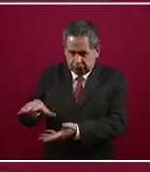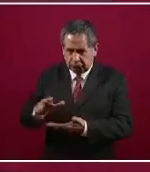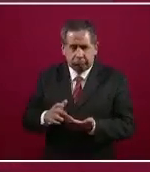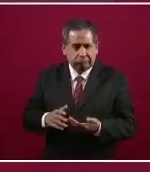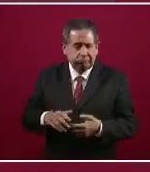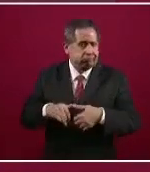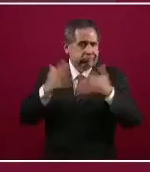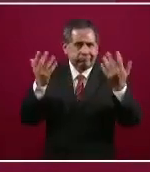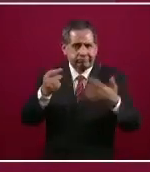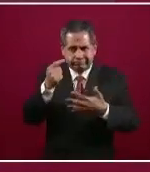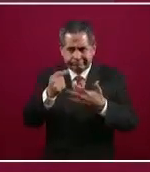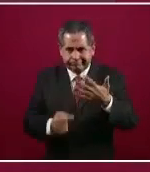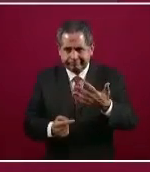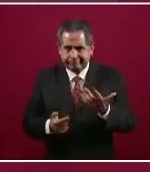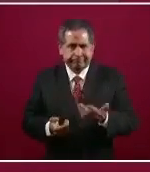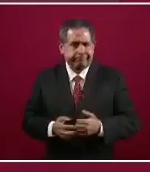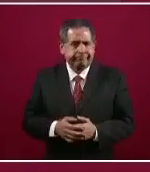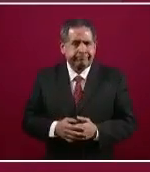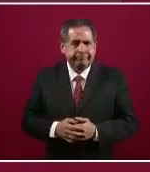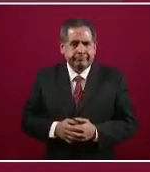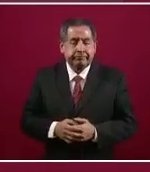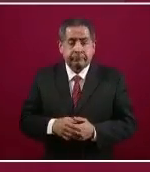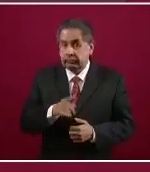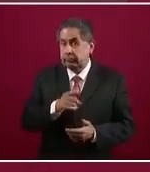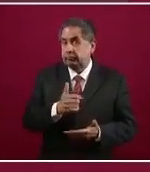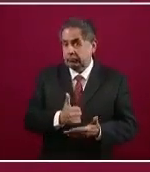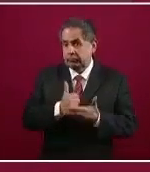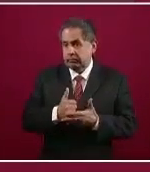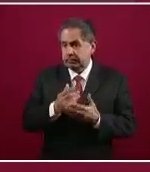en fin, sí ayuda,